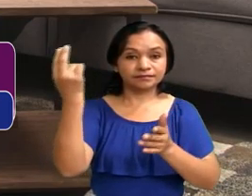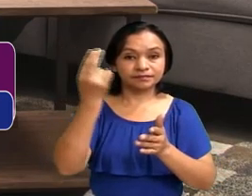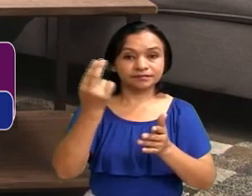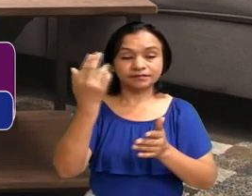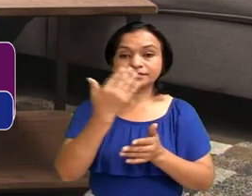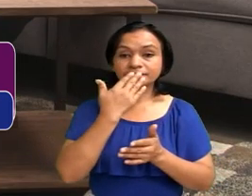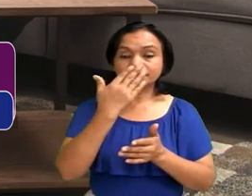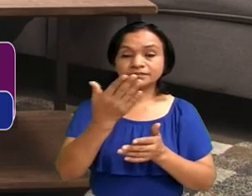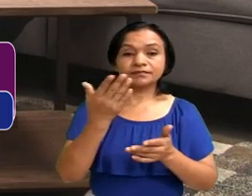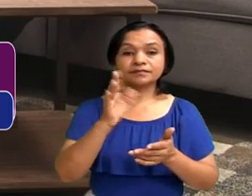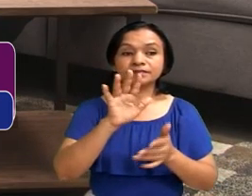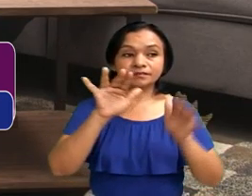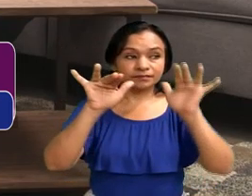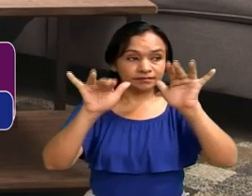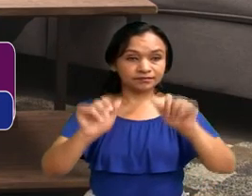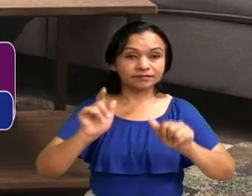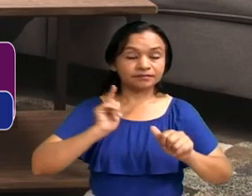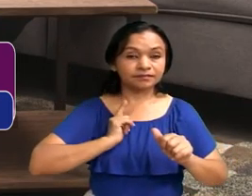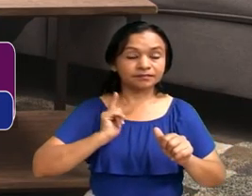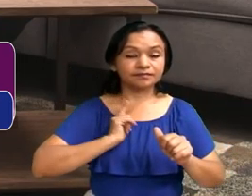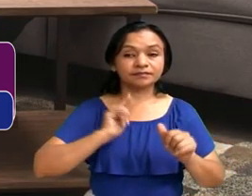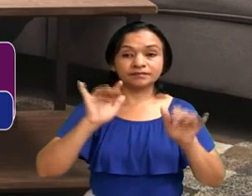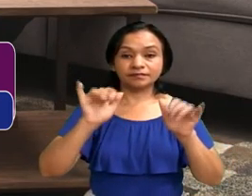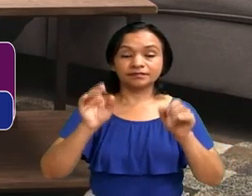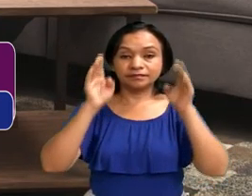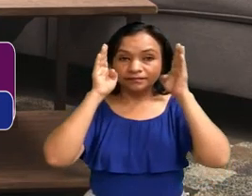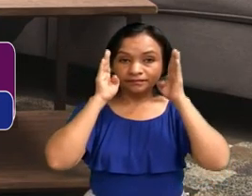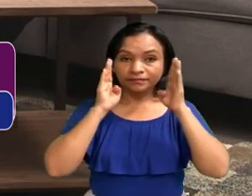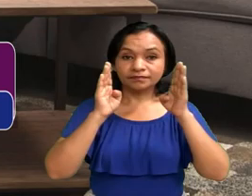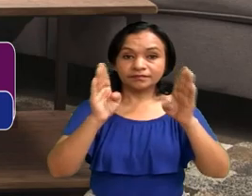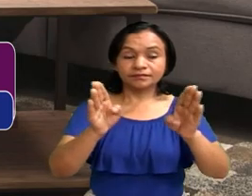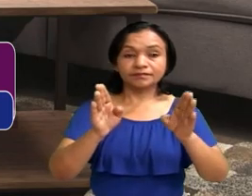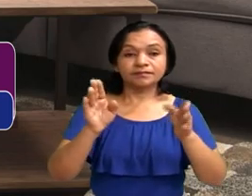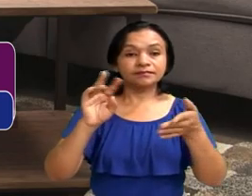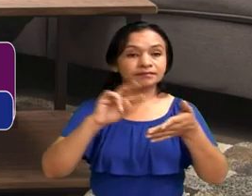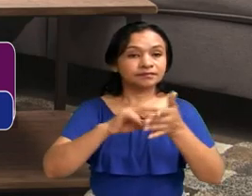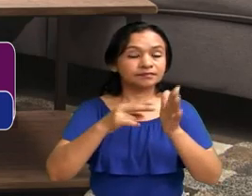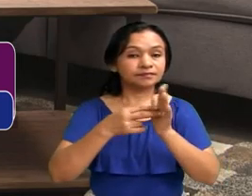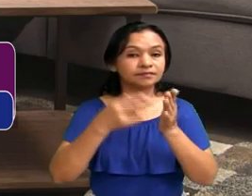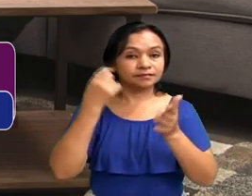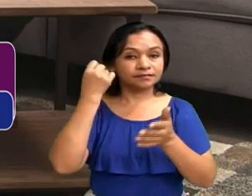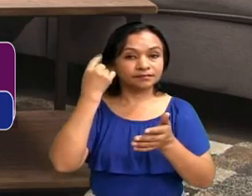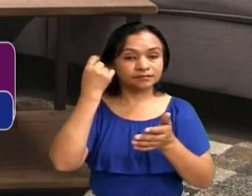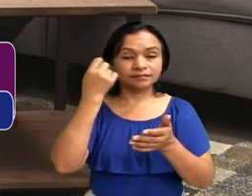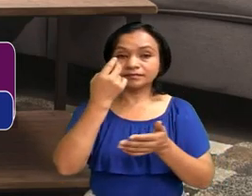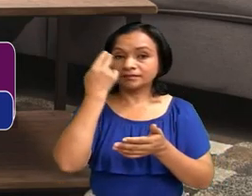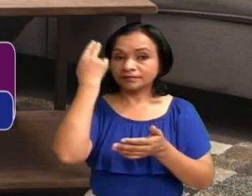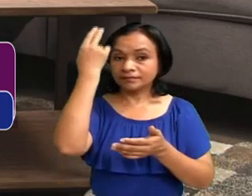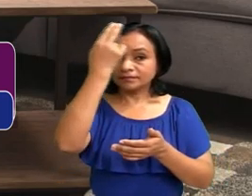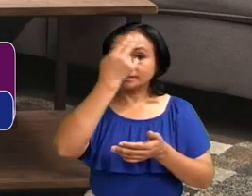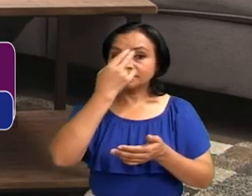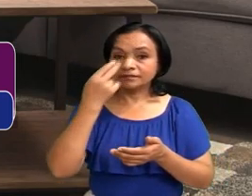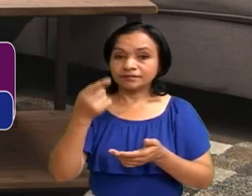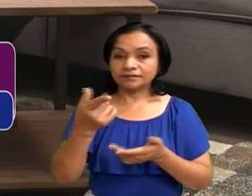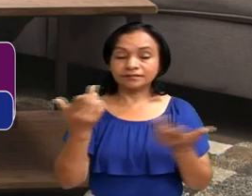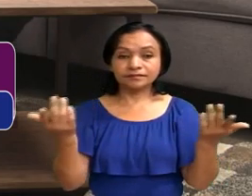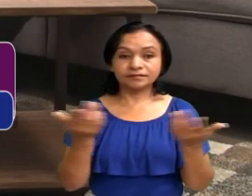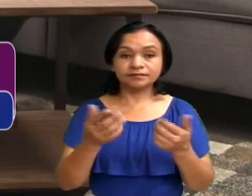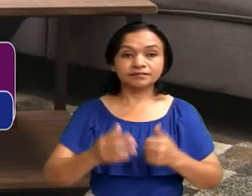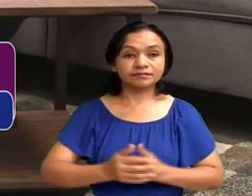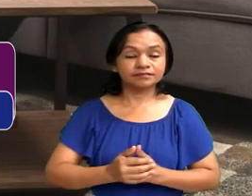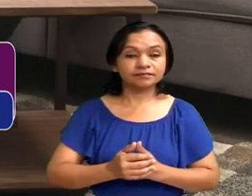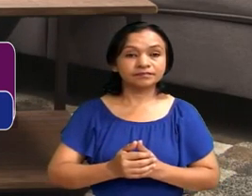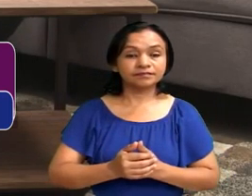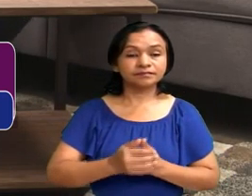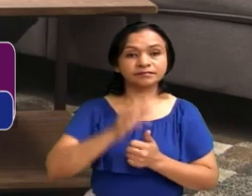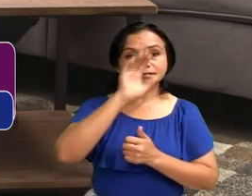eficiente a partir de lo que ya existe, es decir, donde ya existe cobertura. Dentro de esa dinámica, entender, y le pregunto a partir de eso, dentro